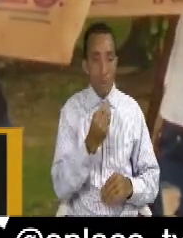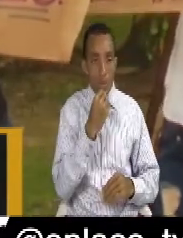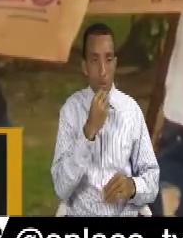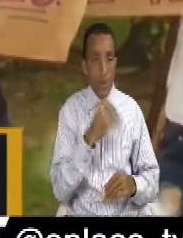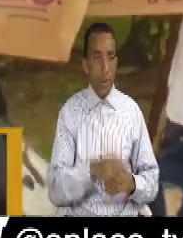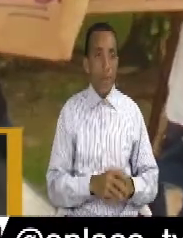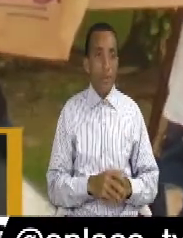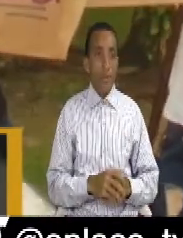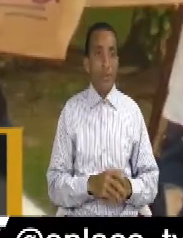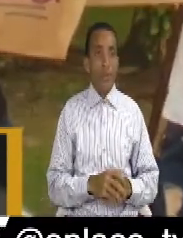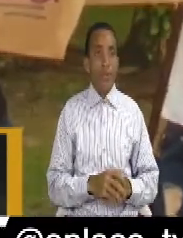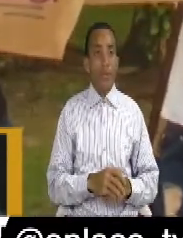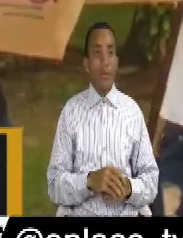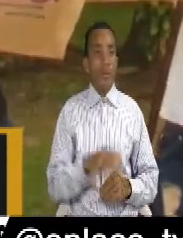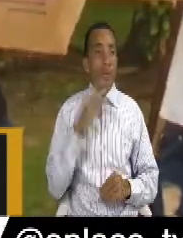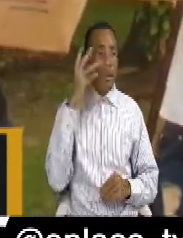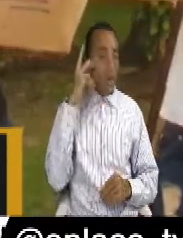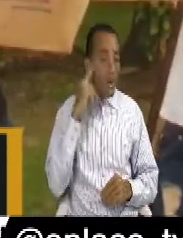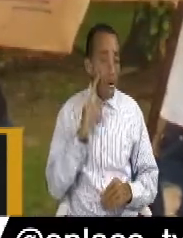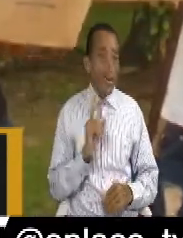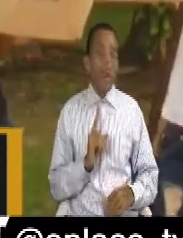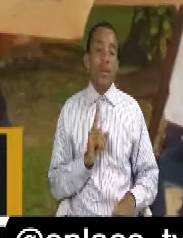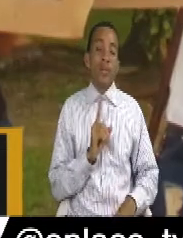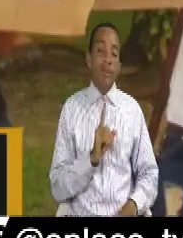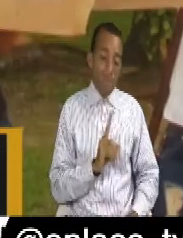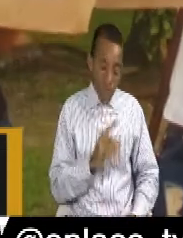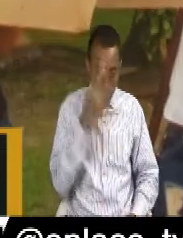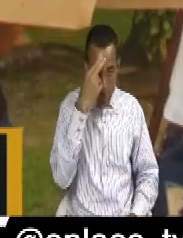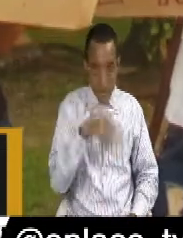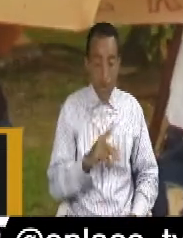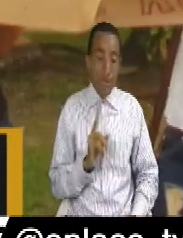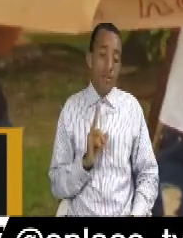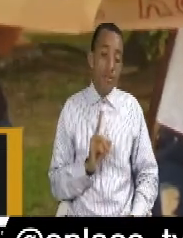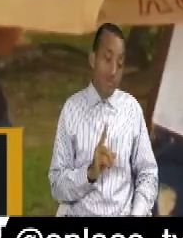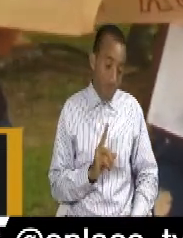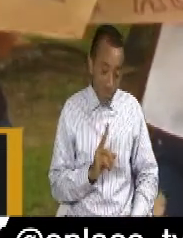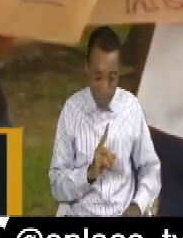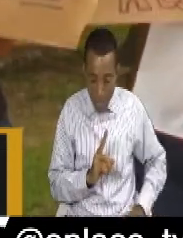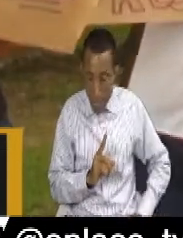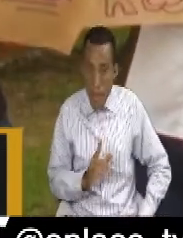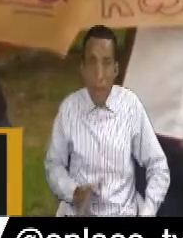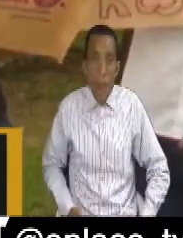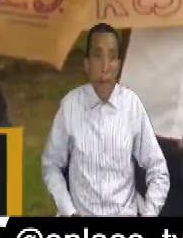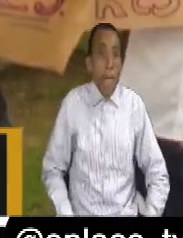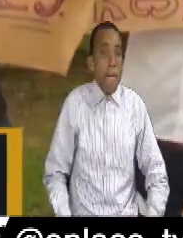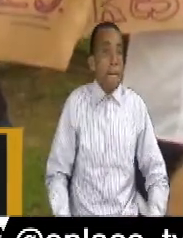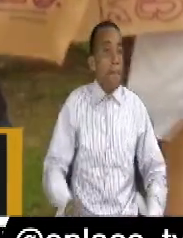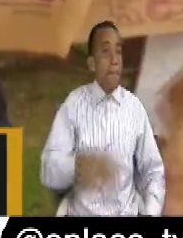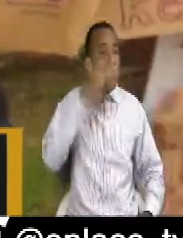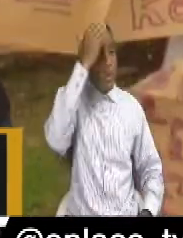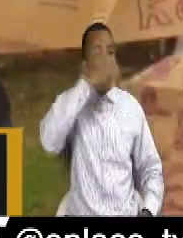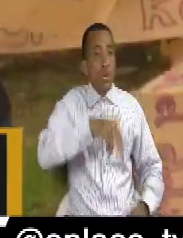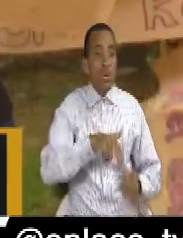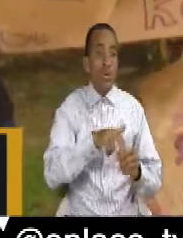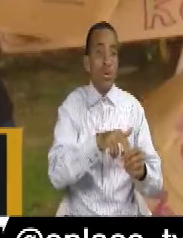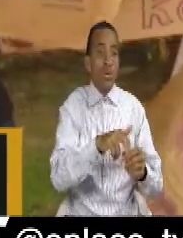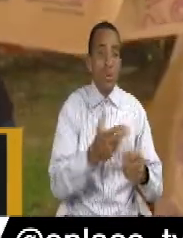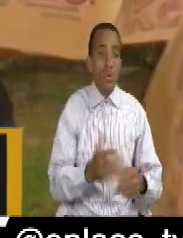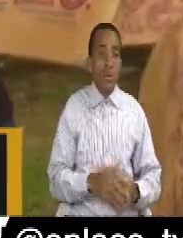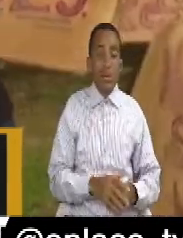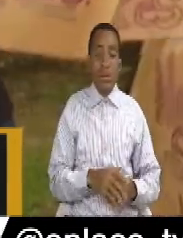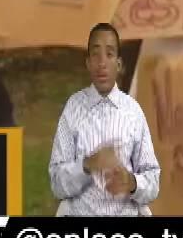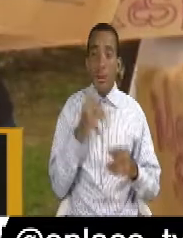veces llega todo aburrido, chico, para en la casa, porque no tiene 5 centavos ni con qué pagar el transporte, no. Sinceramente no es